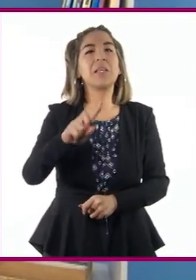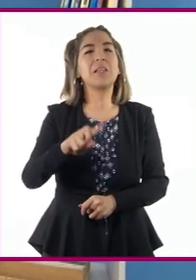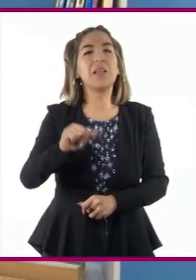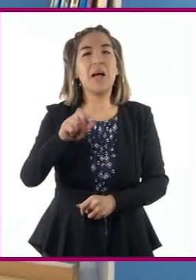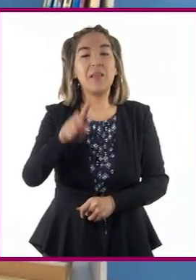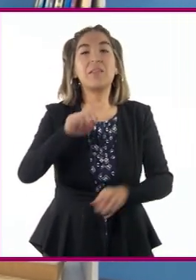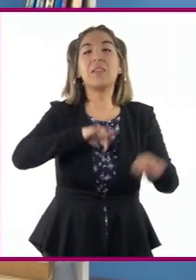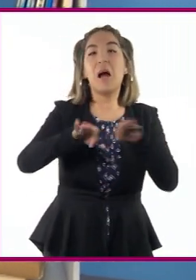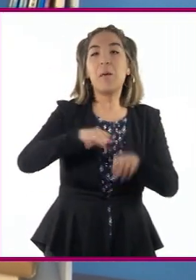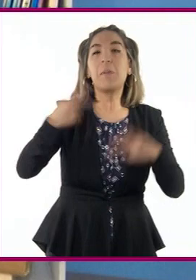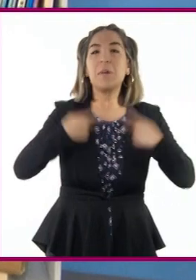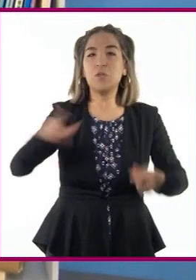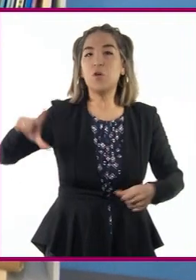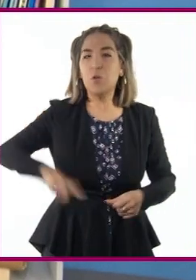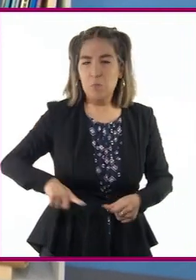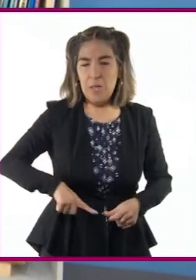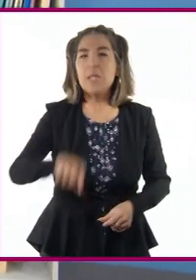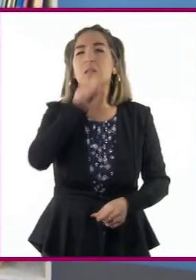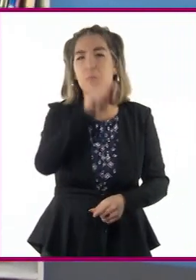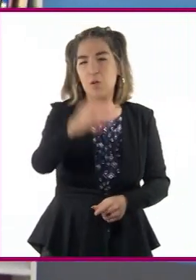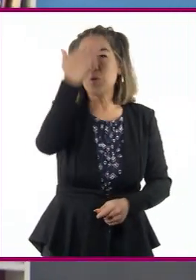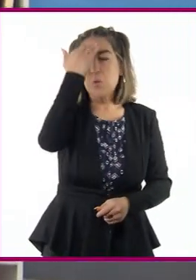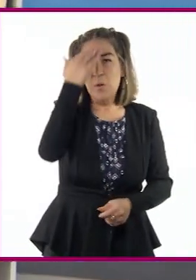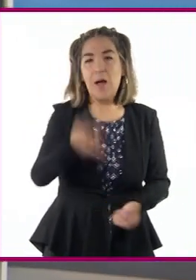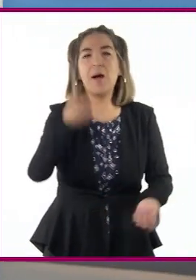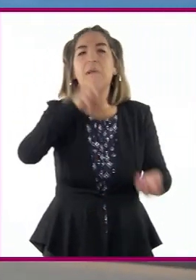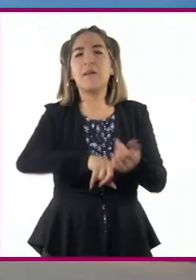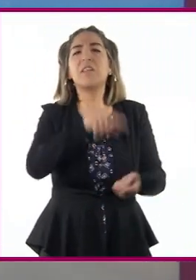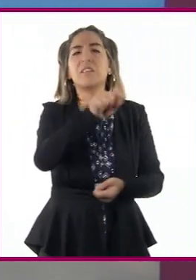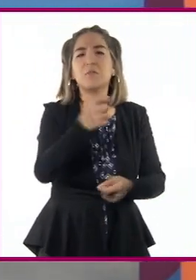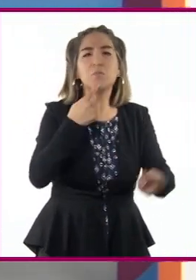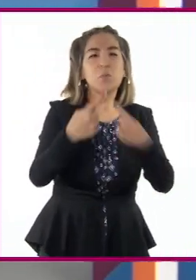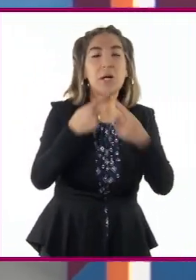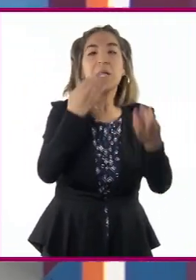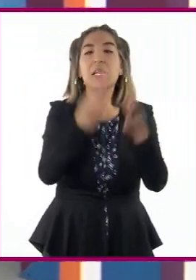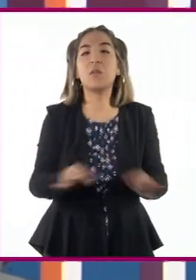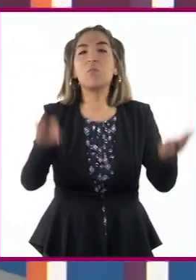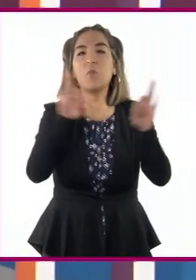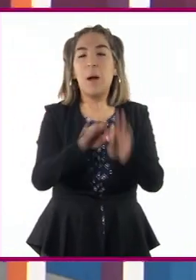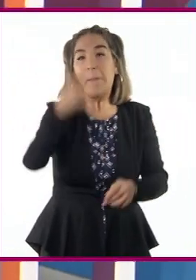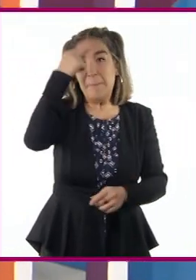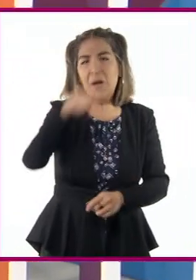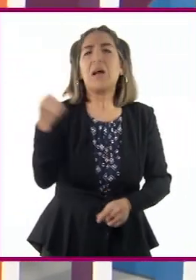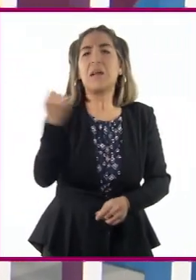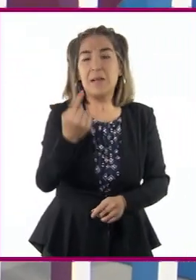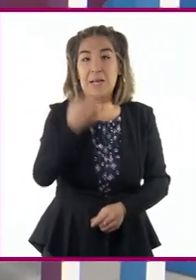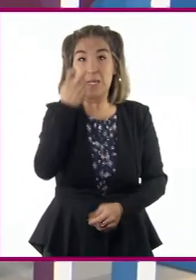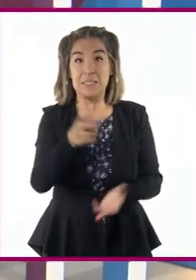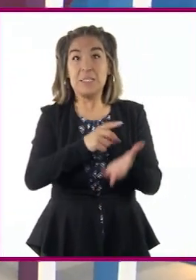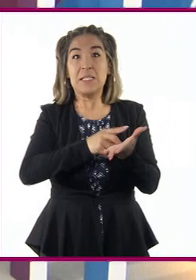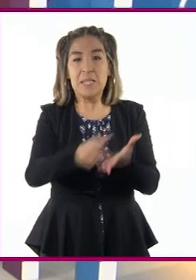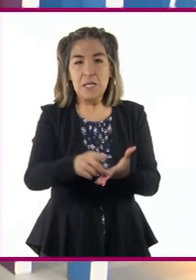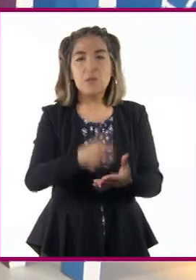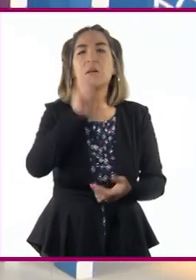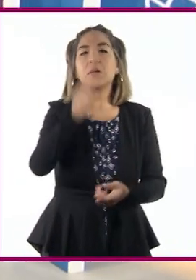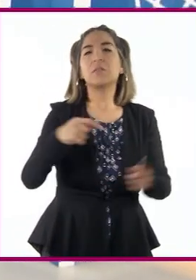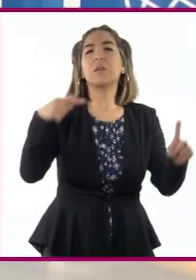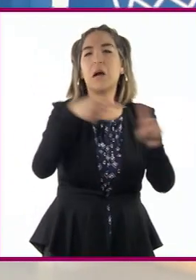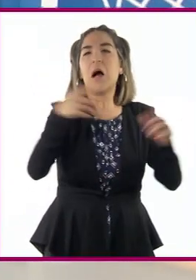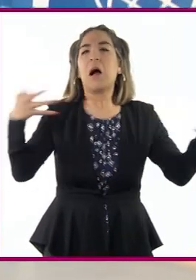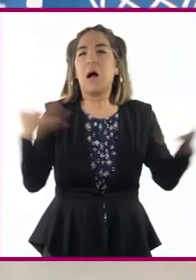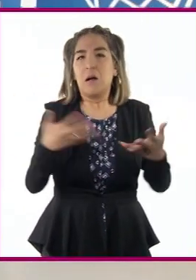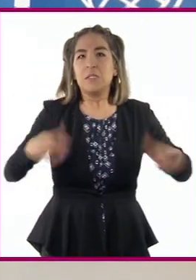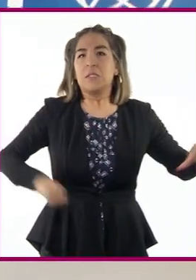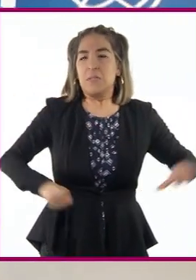públicos. También pudimos conocer que hay algunos criterios importantes para que este derecho se pueda ejercer.